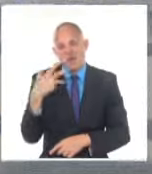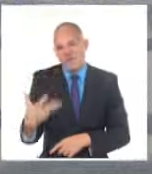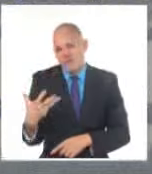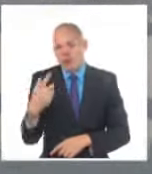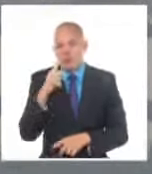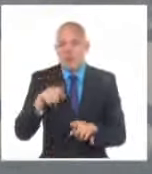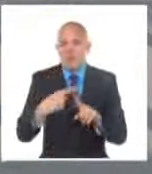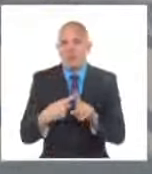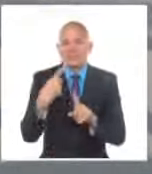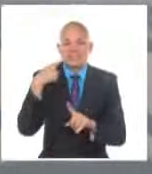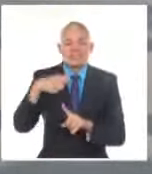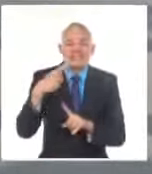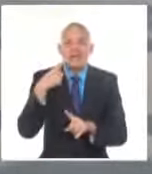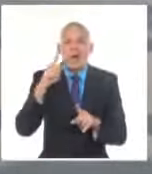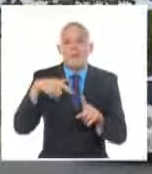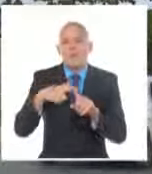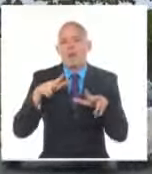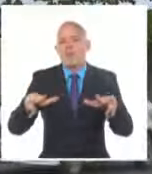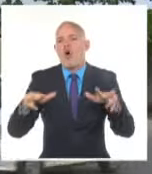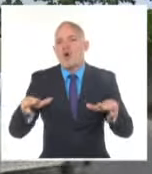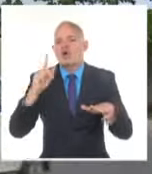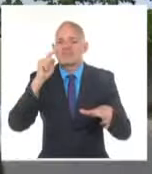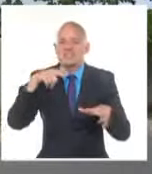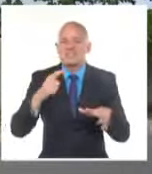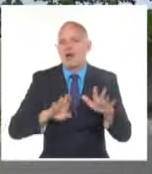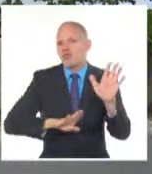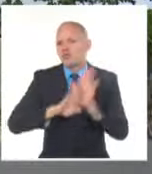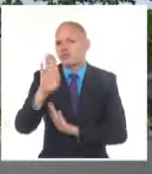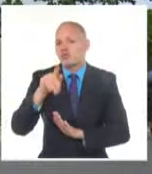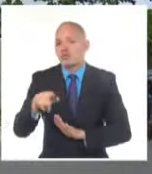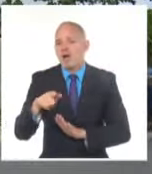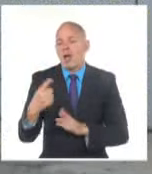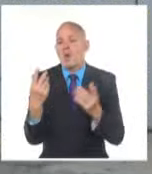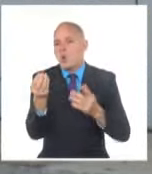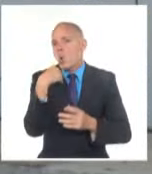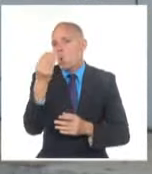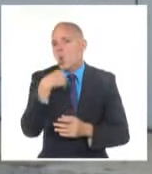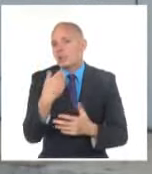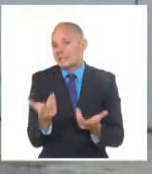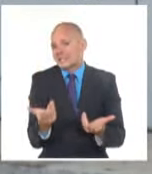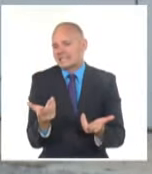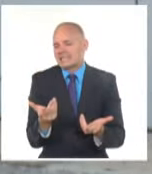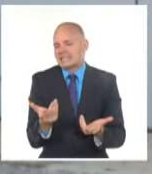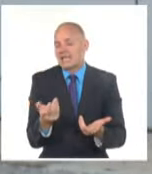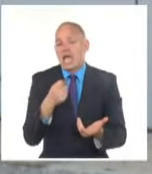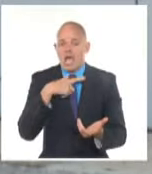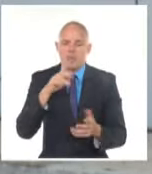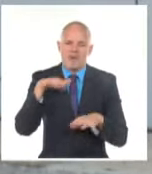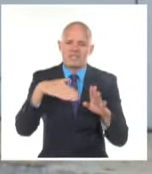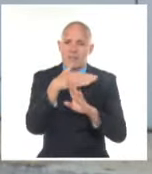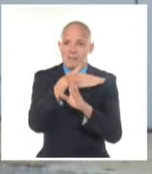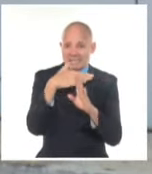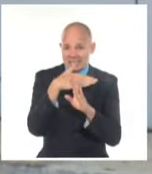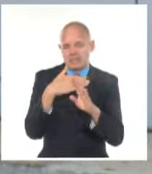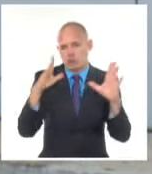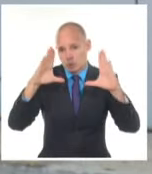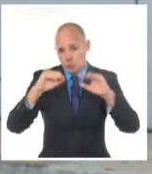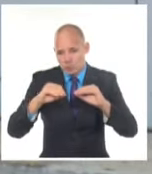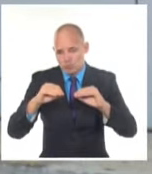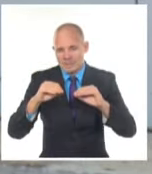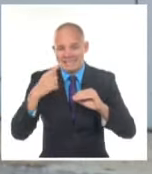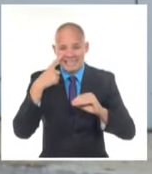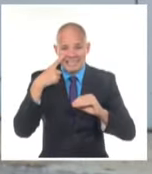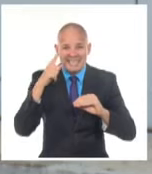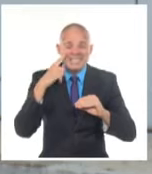al desarrollo económico y social del territorio. Tanto en el horario del pico del mediodía como de la noche, hay momentos donde